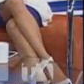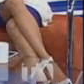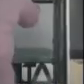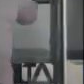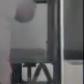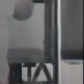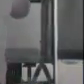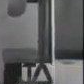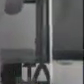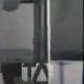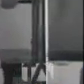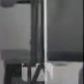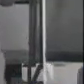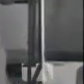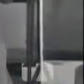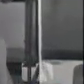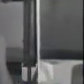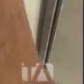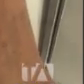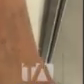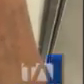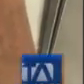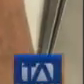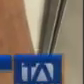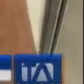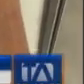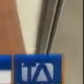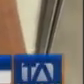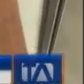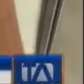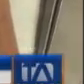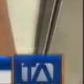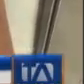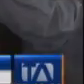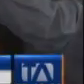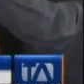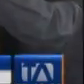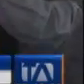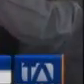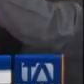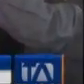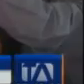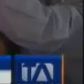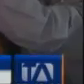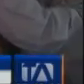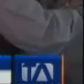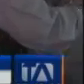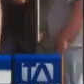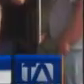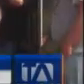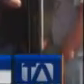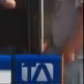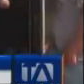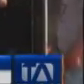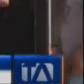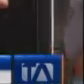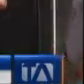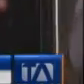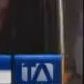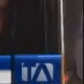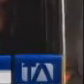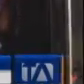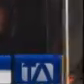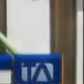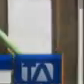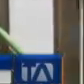hablar sobre el acoso sexual en los buses de transporte público. Es un tema del que hay que hablar, hay que comentar. No hay que permitir